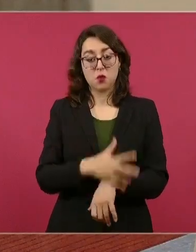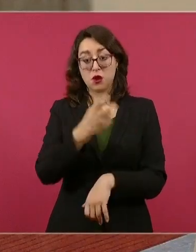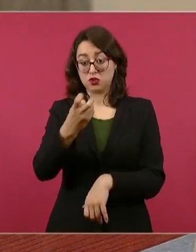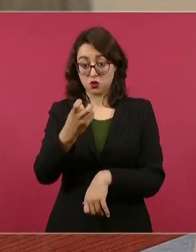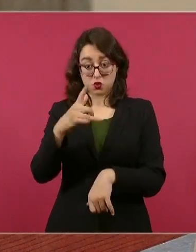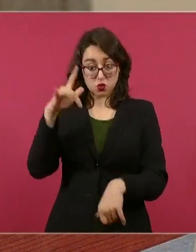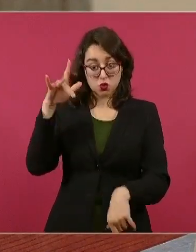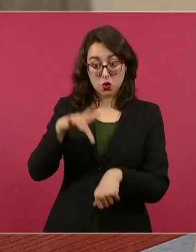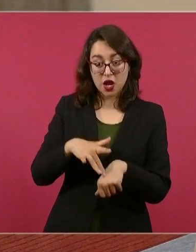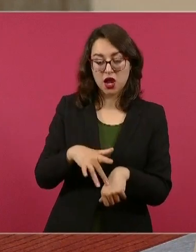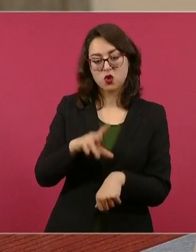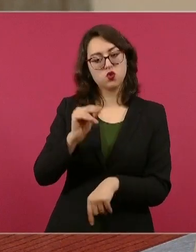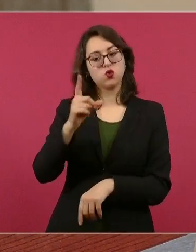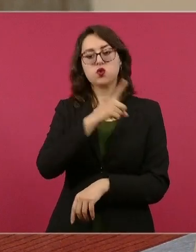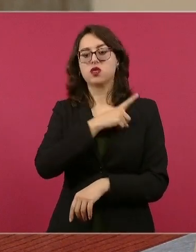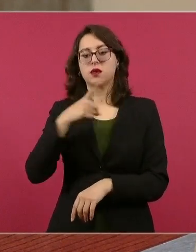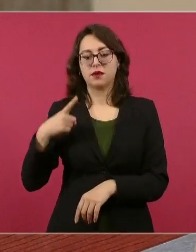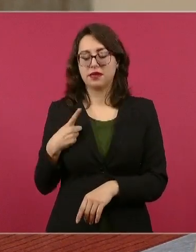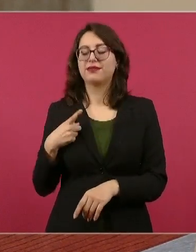Cuando la oposición